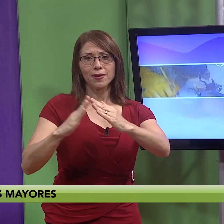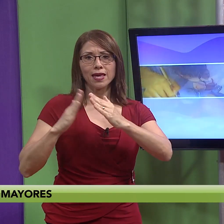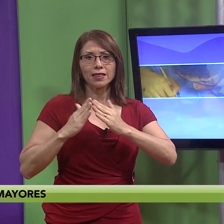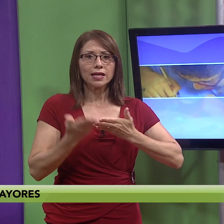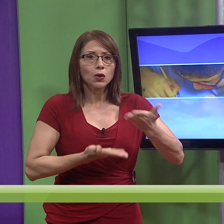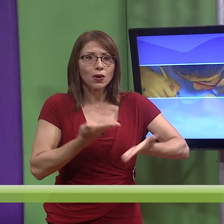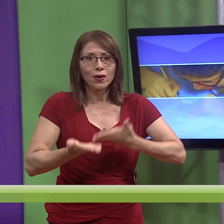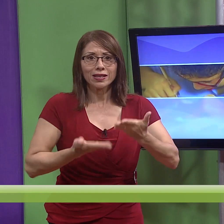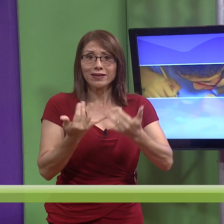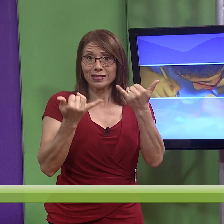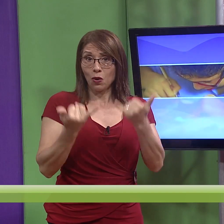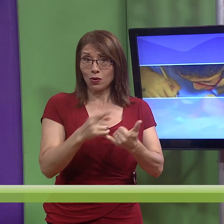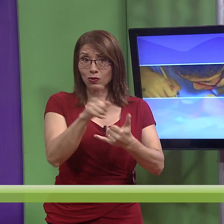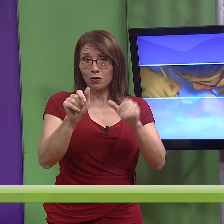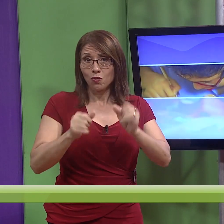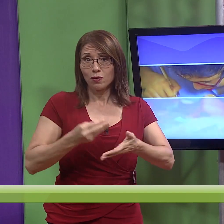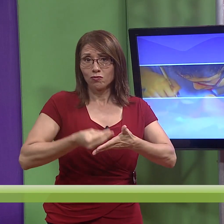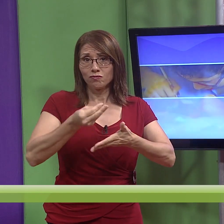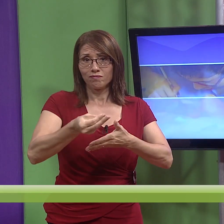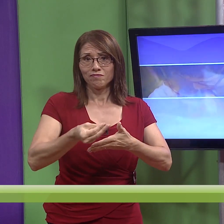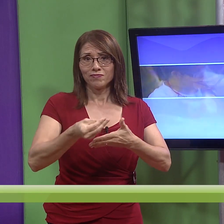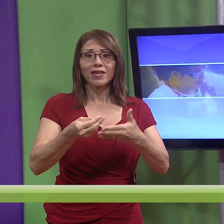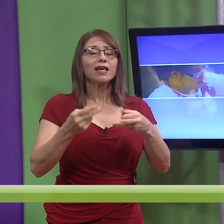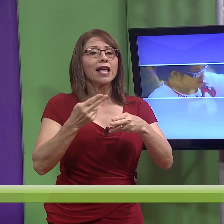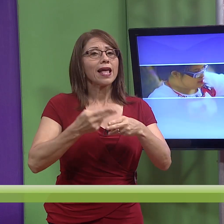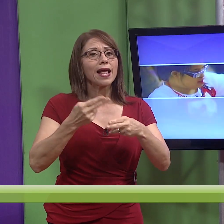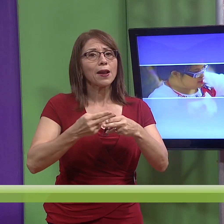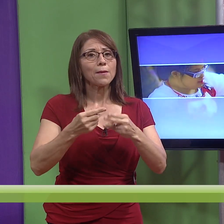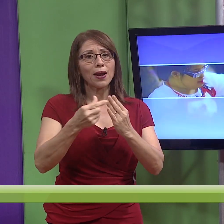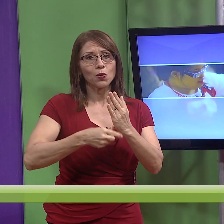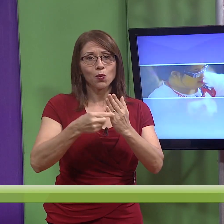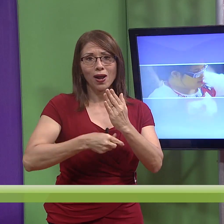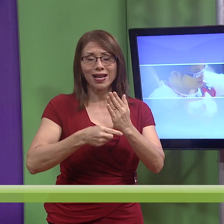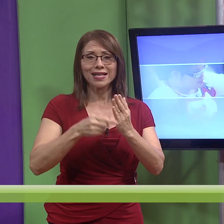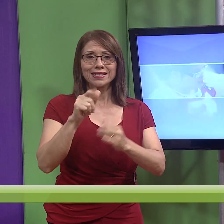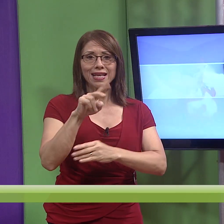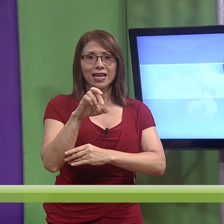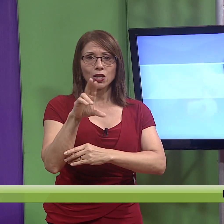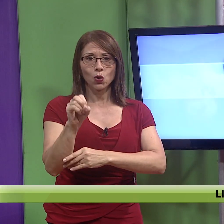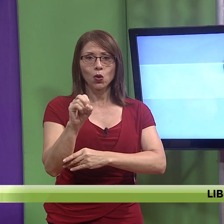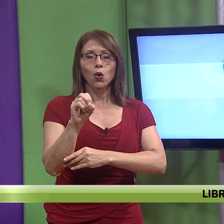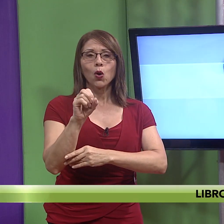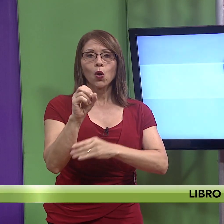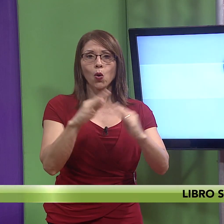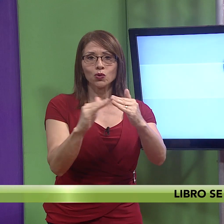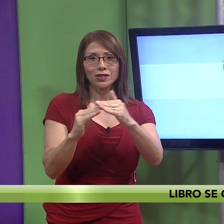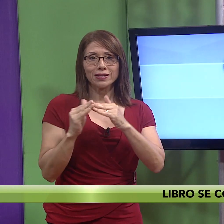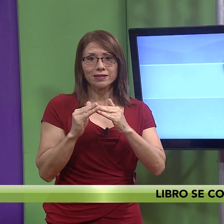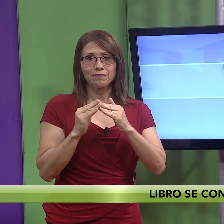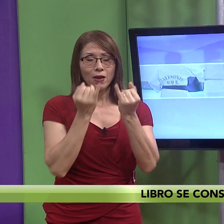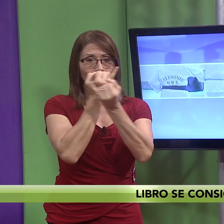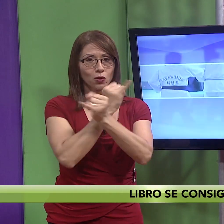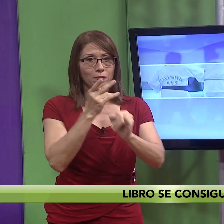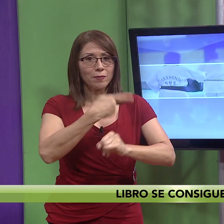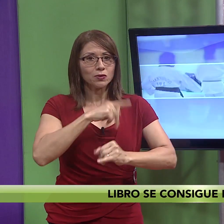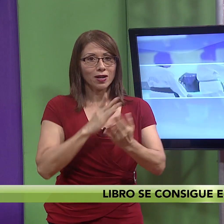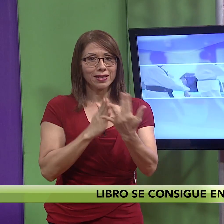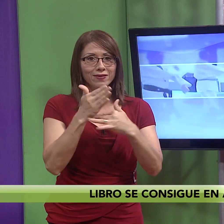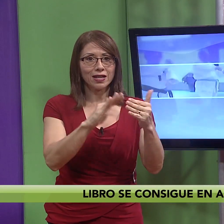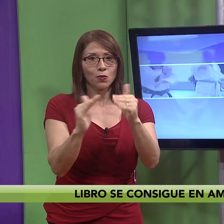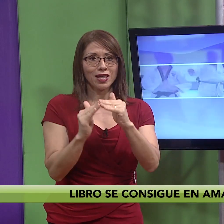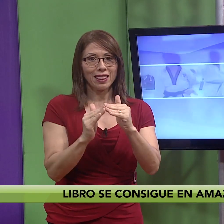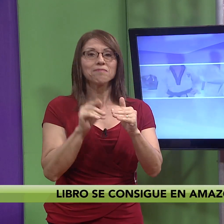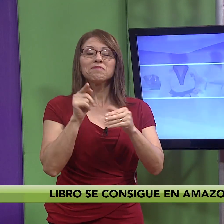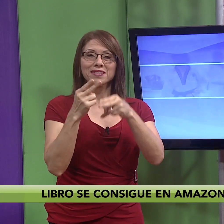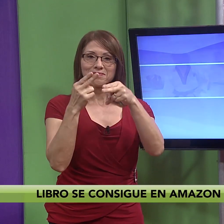Que ahora está A su alcance El manual De senior cohousing Autonomía personal A través de la comunidad Es el título